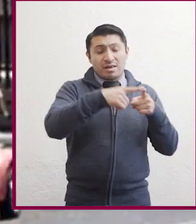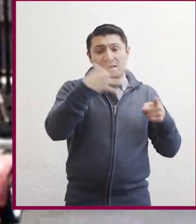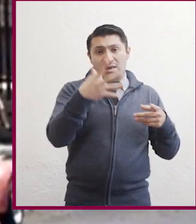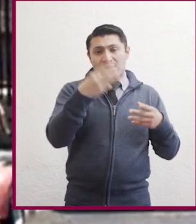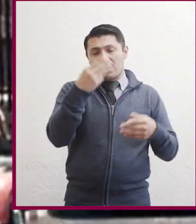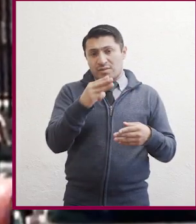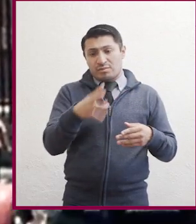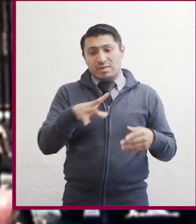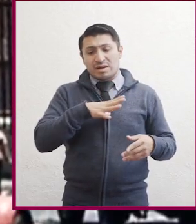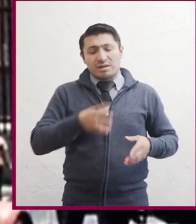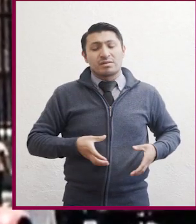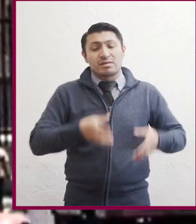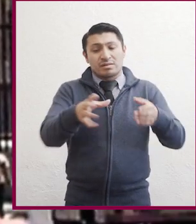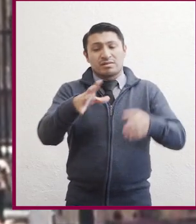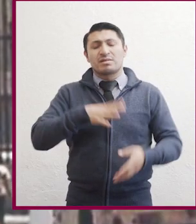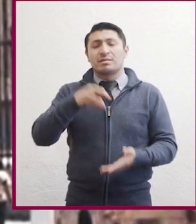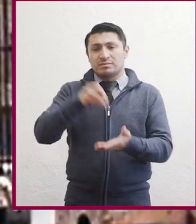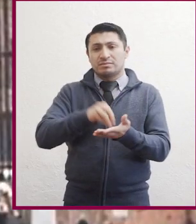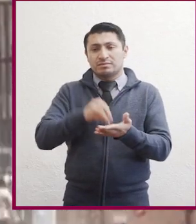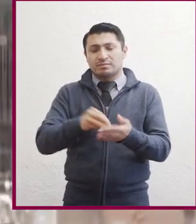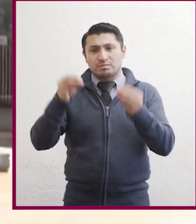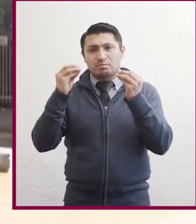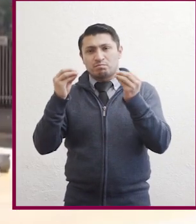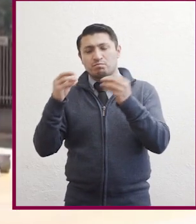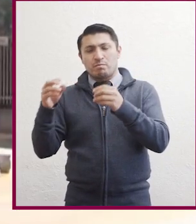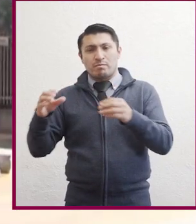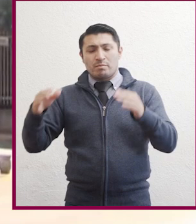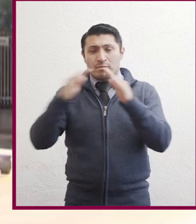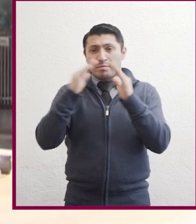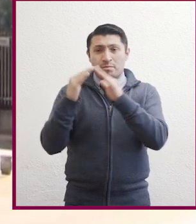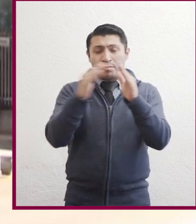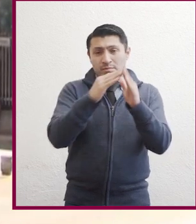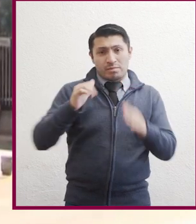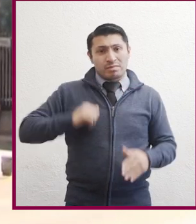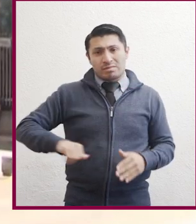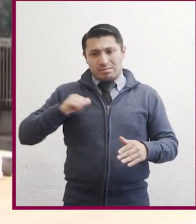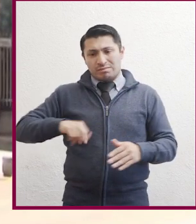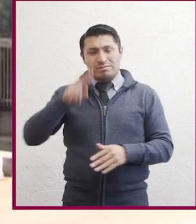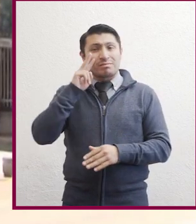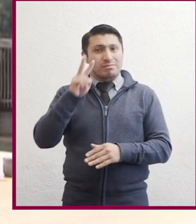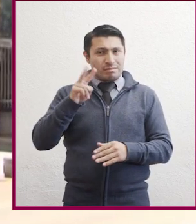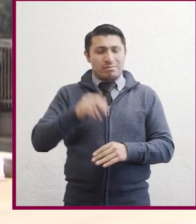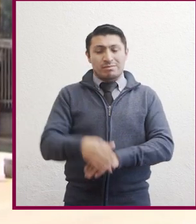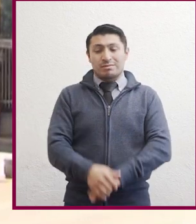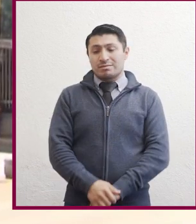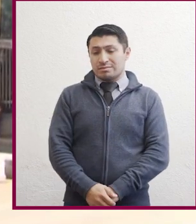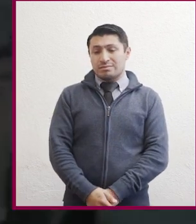Mayo, en un cuadrante donde aún se conservan varios inmuebles muy antiguos.